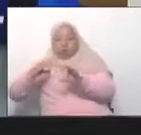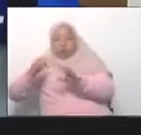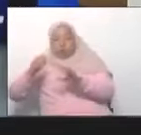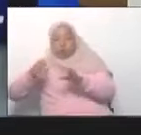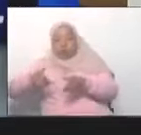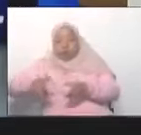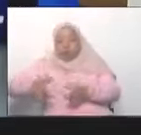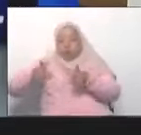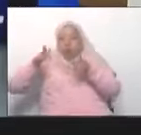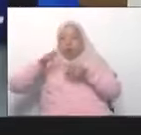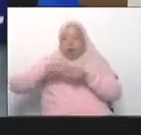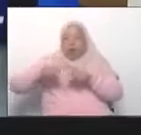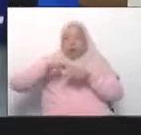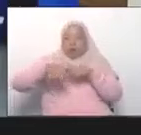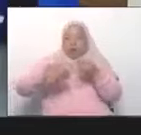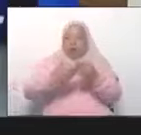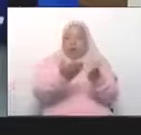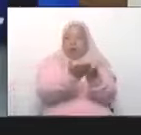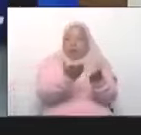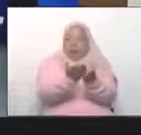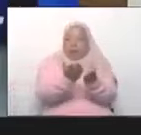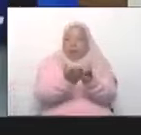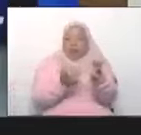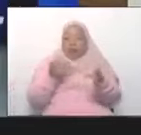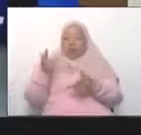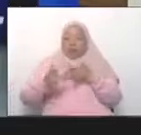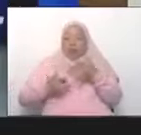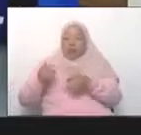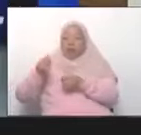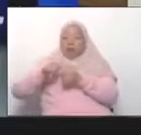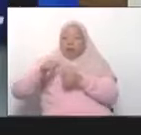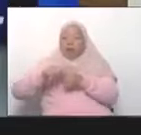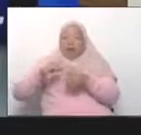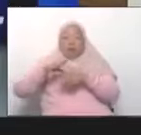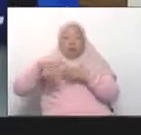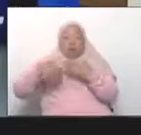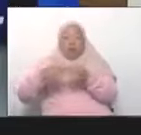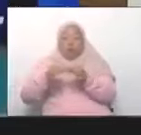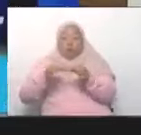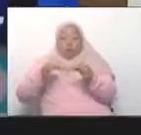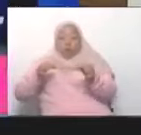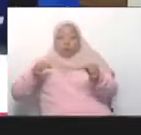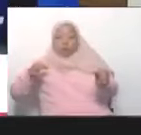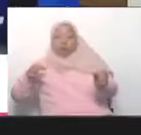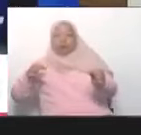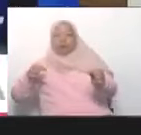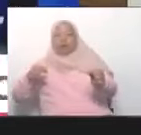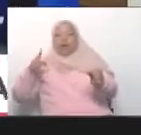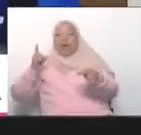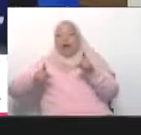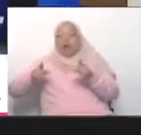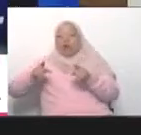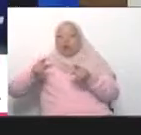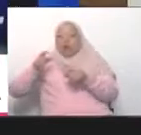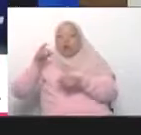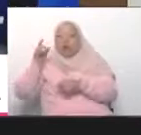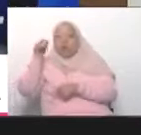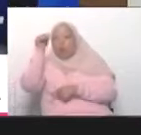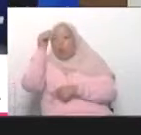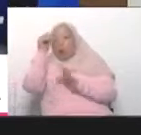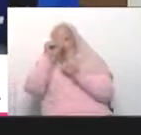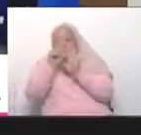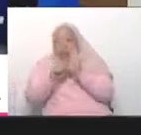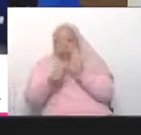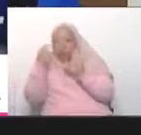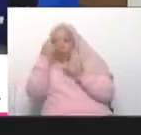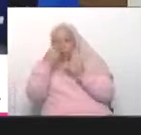que permiten que los niños vayan a sus clases, a sus actividades. Hemos operado a varios gaiteros de cataratas, por ejemplo, gaiteros ¿Verdad? de